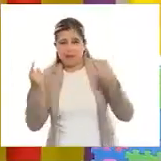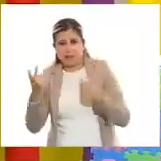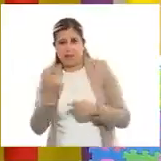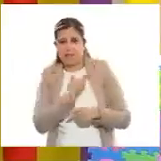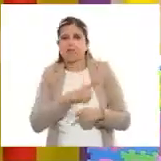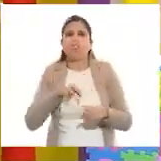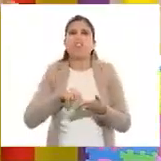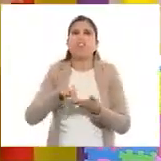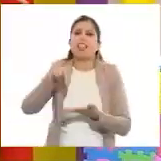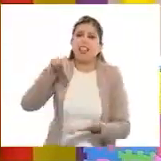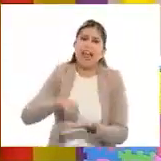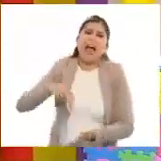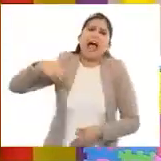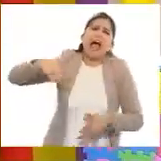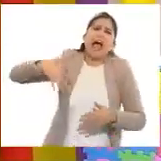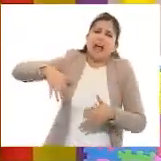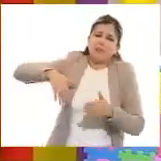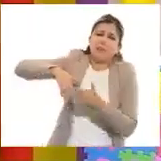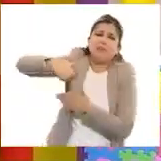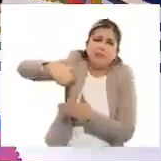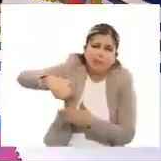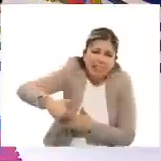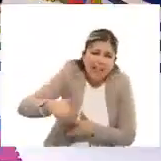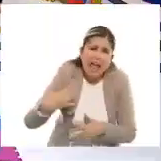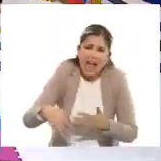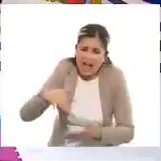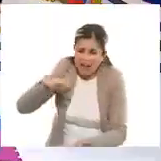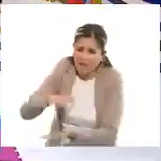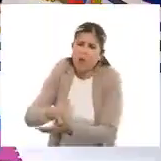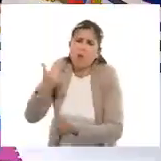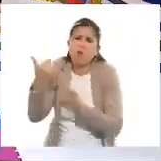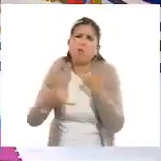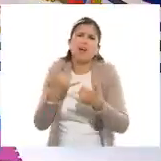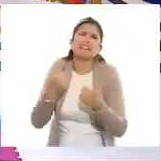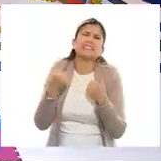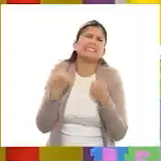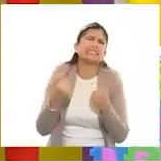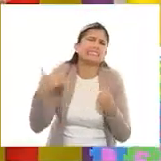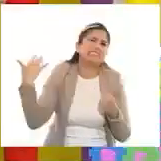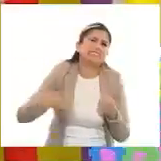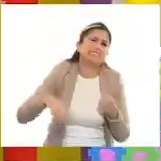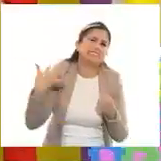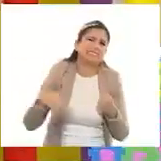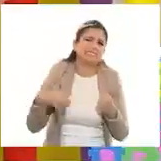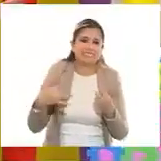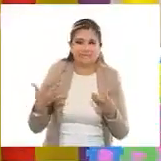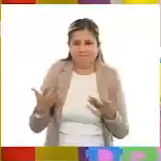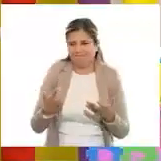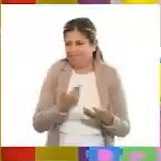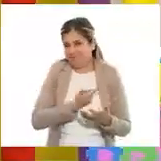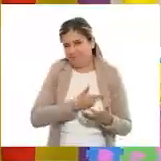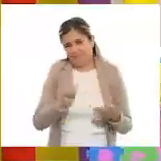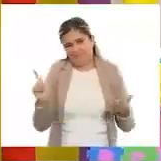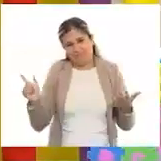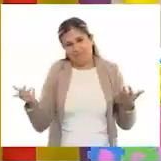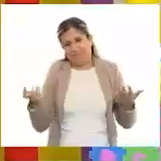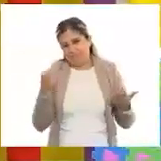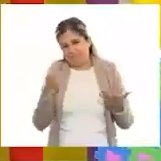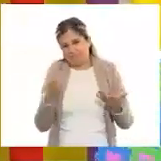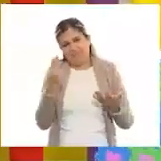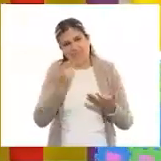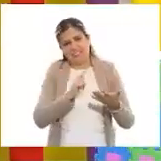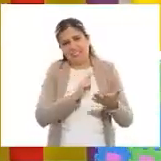estar caminando y ¡ah! De pronto pisar un juguete, no. Eso no me gustaría. No me gustaría.